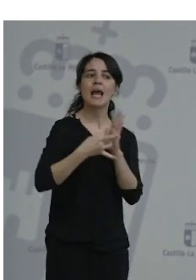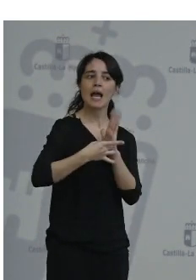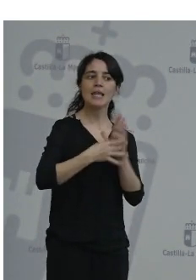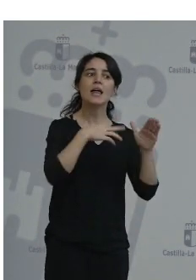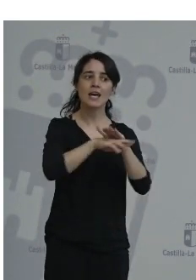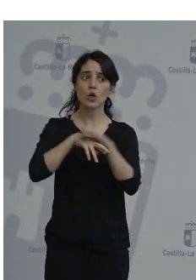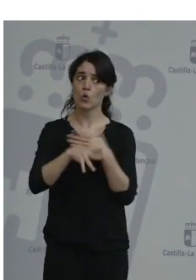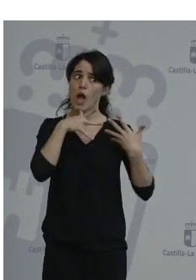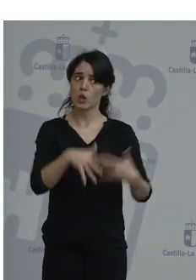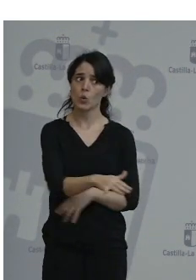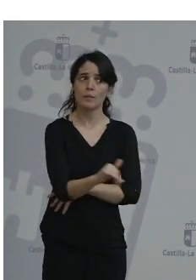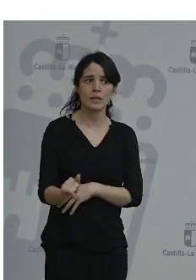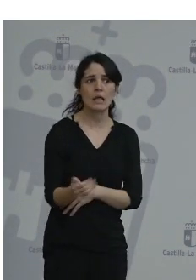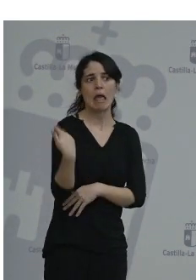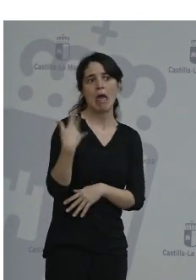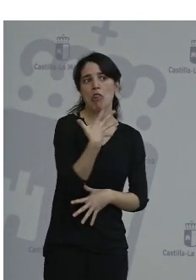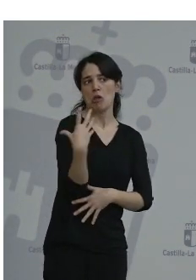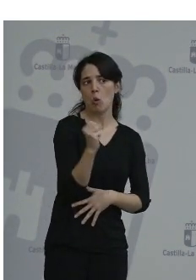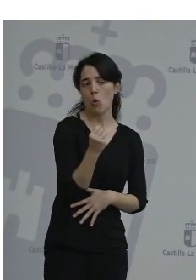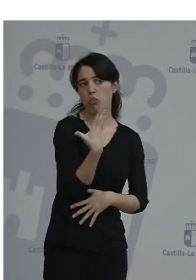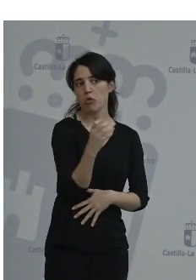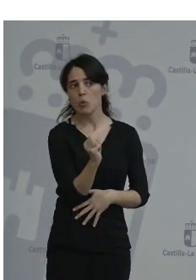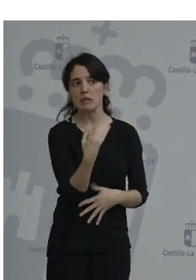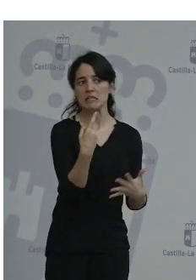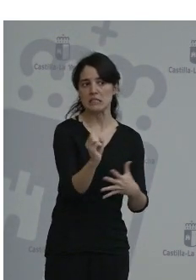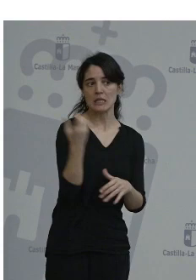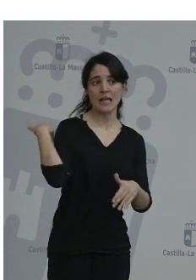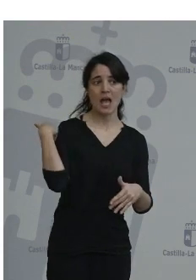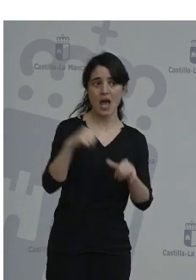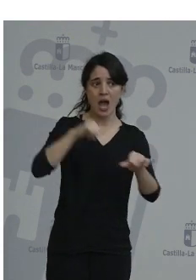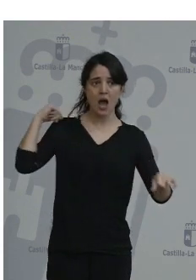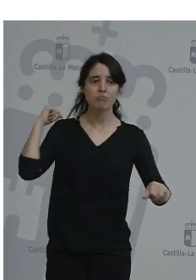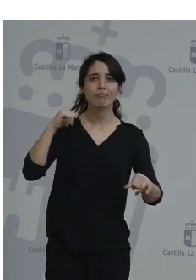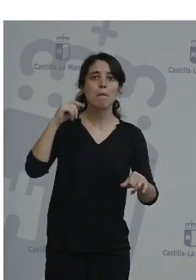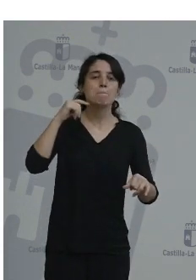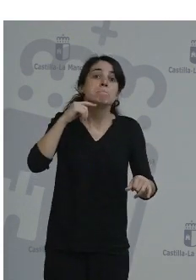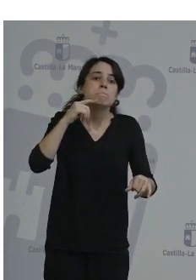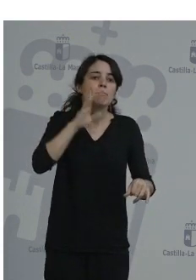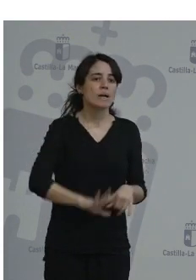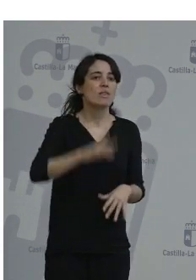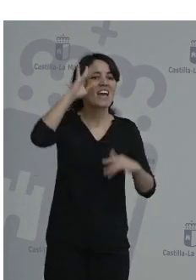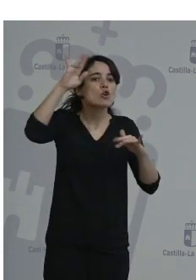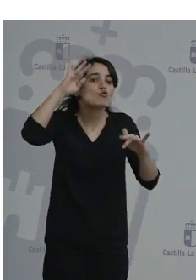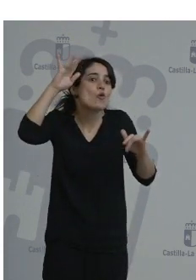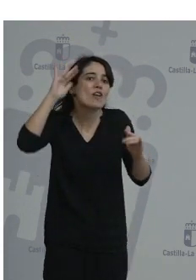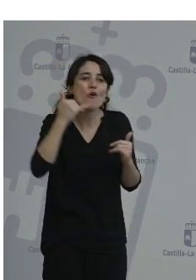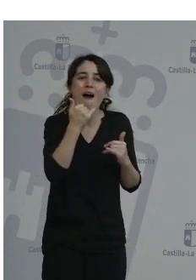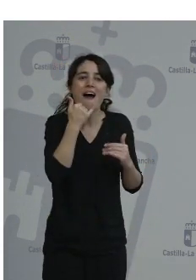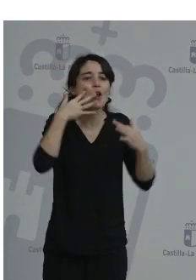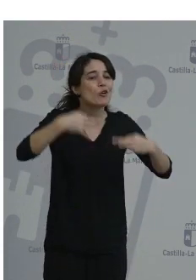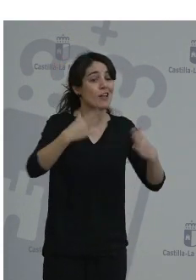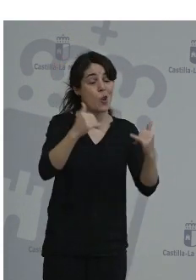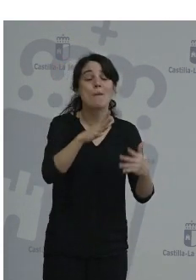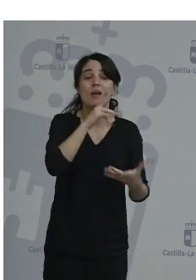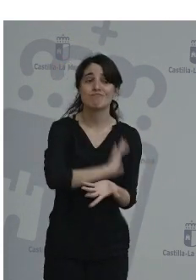hace 40 o 50 o 60 años, hubieran parecido un sueño o una utopía que se han convertido en hermosas